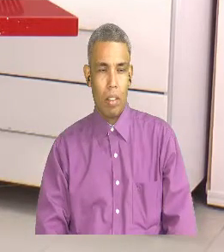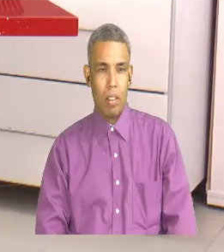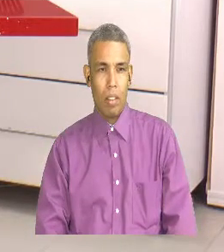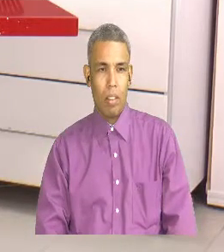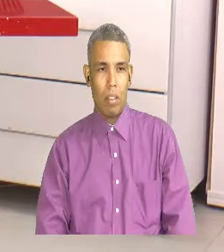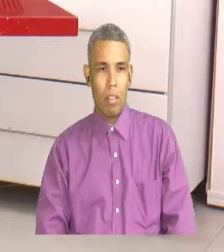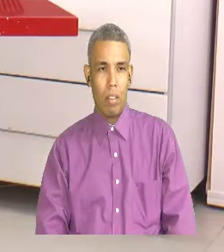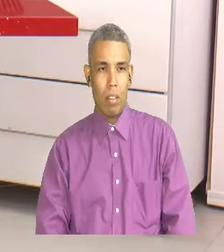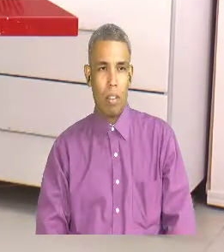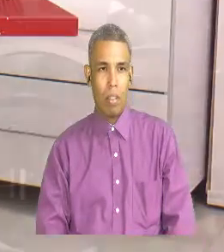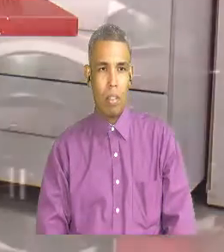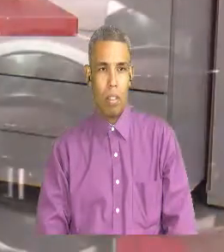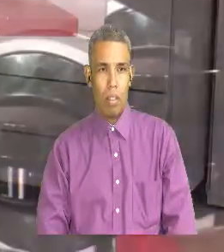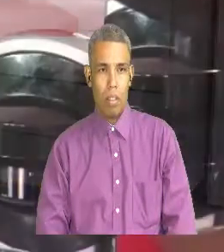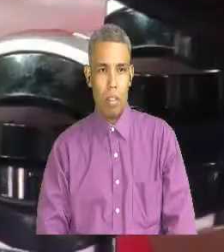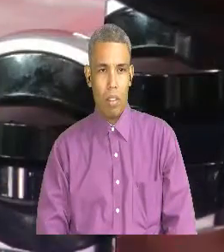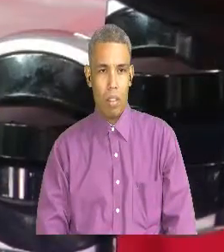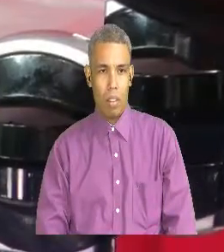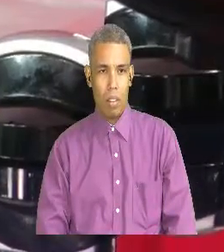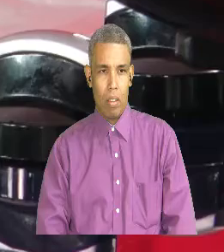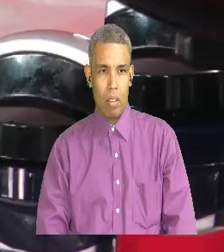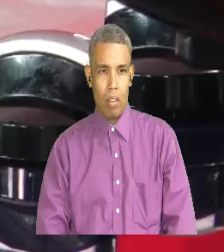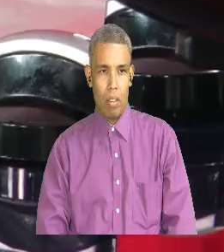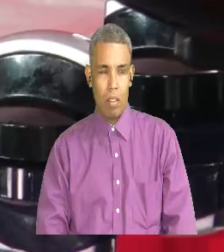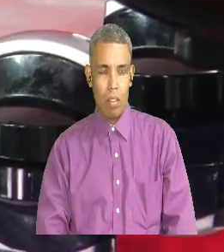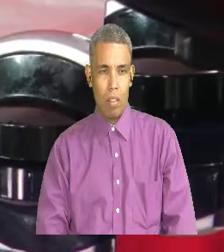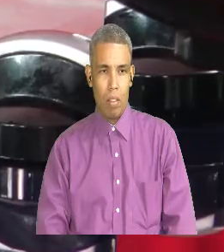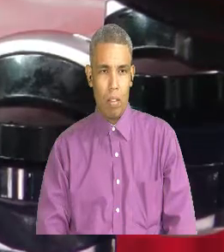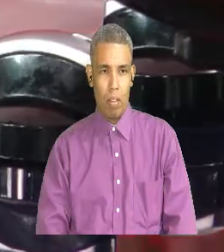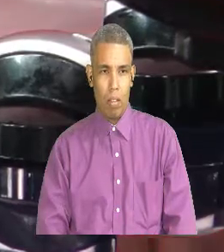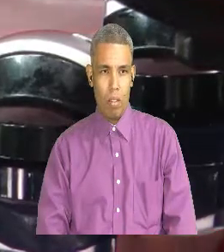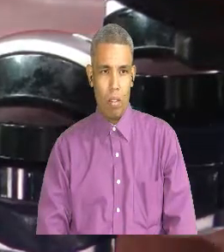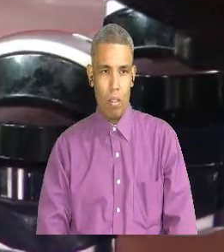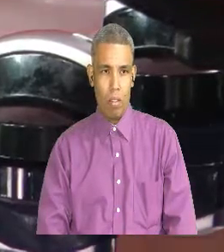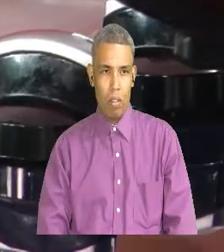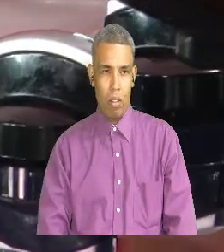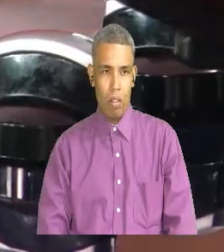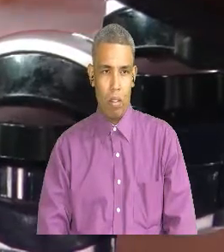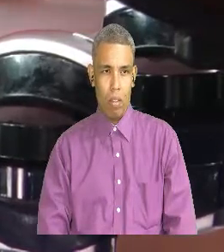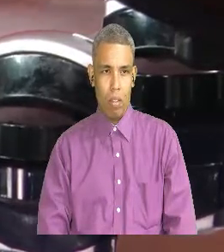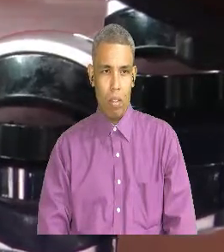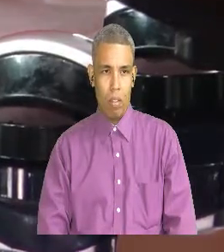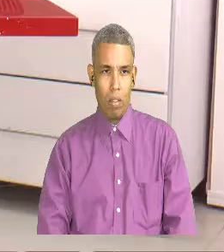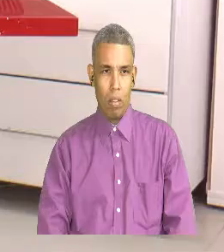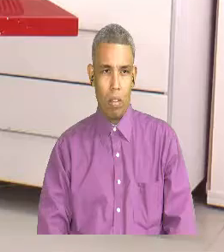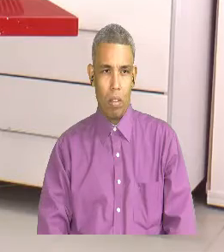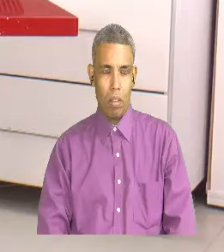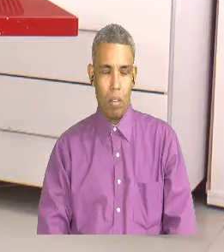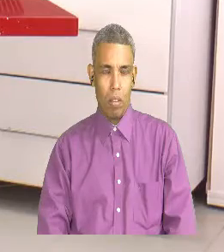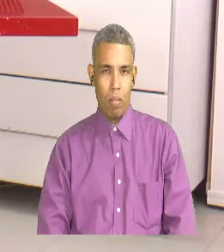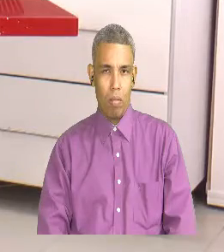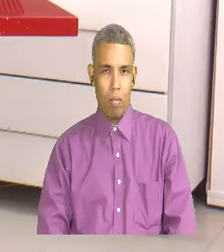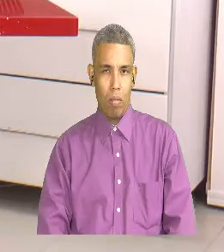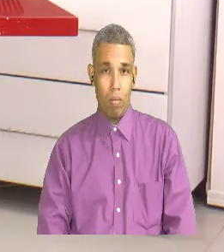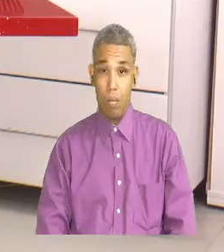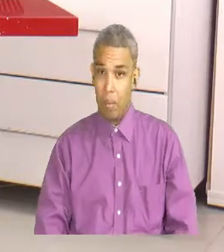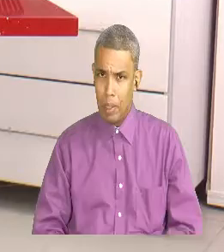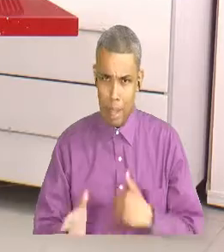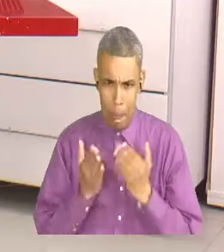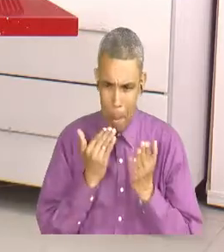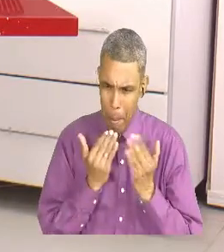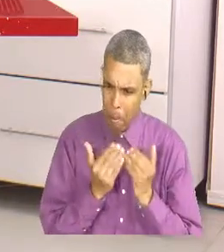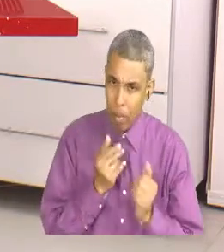mezcla de la pasta con pechuga. Así en el momento de estar comiendo, desde el primer bocado hasta el último, van a tener pechuga para saborear,